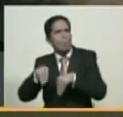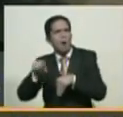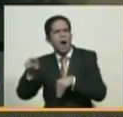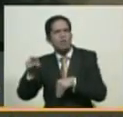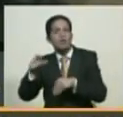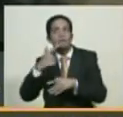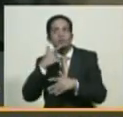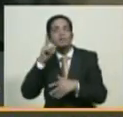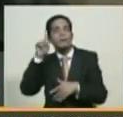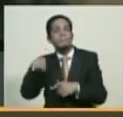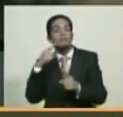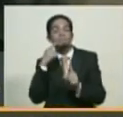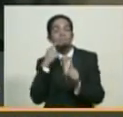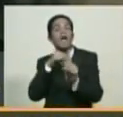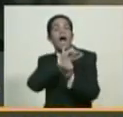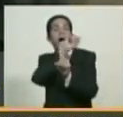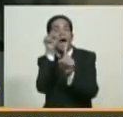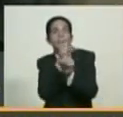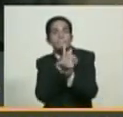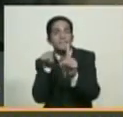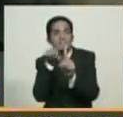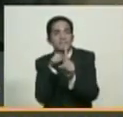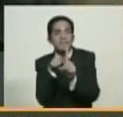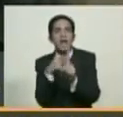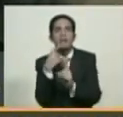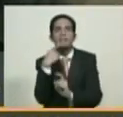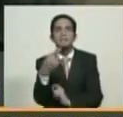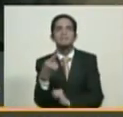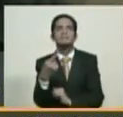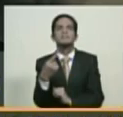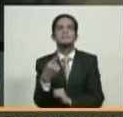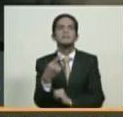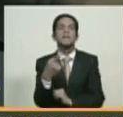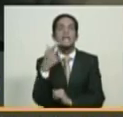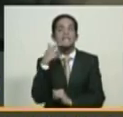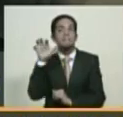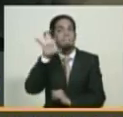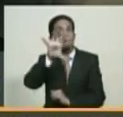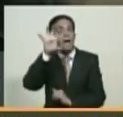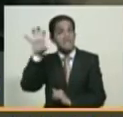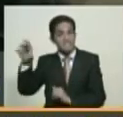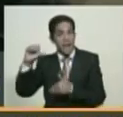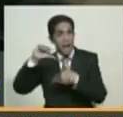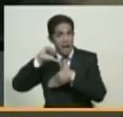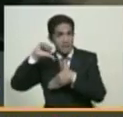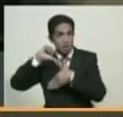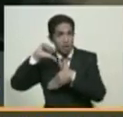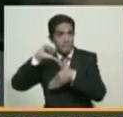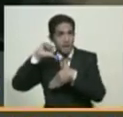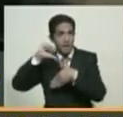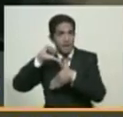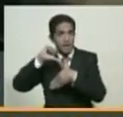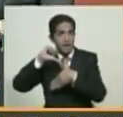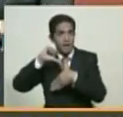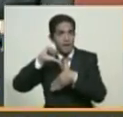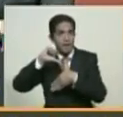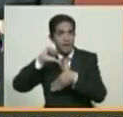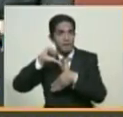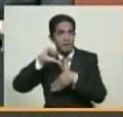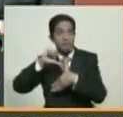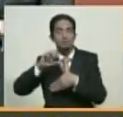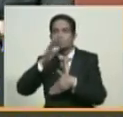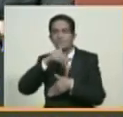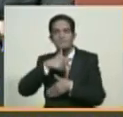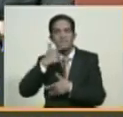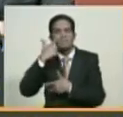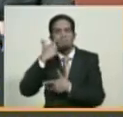Amnistía Internacional pedía que estos países de Latinoamérica no tuviesen restricciones con